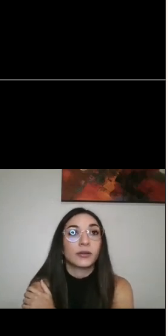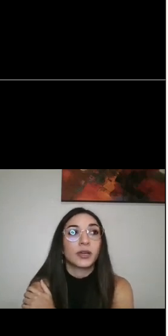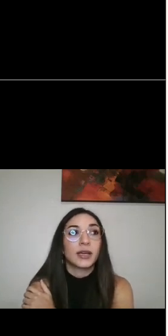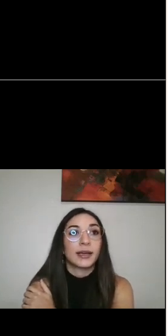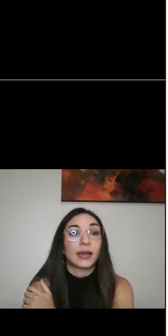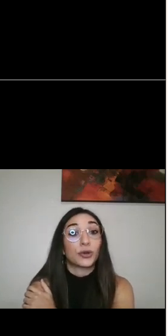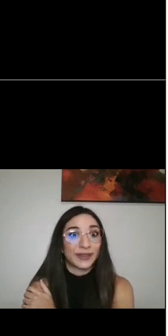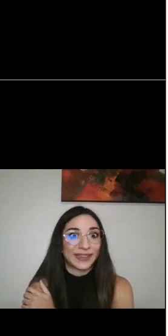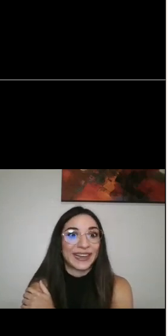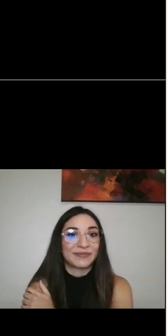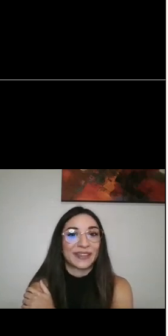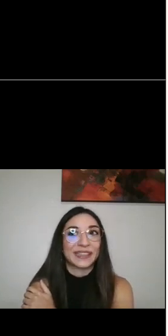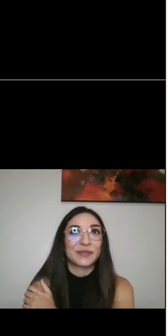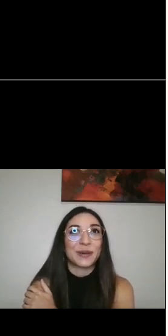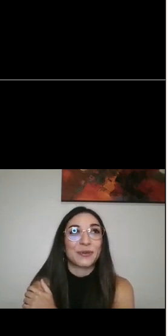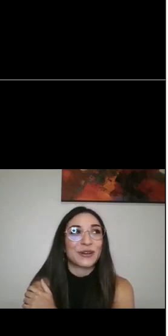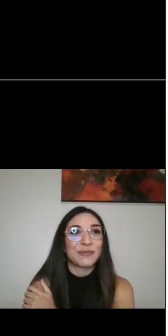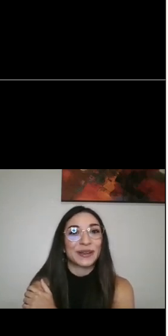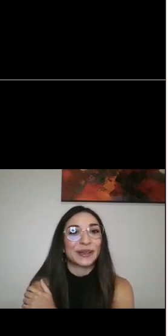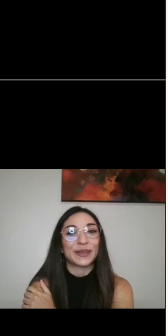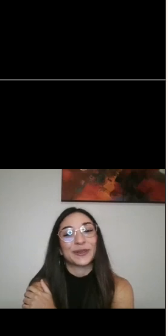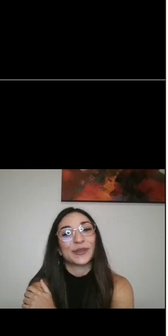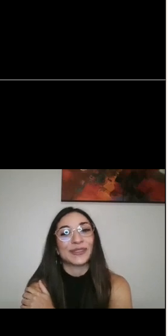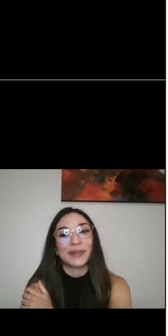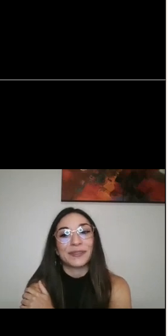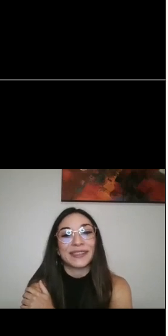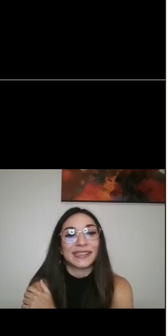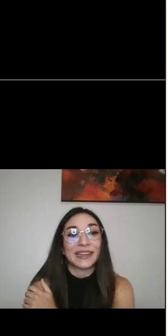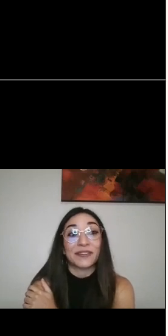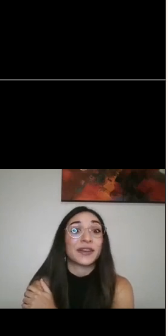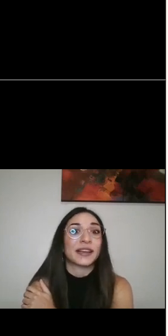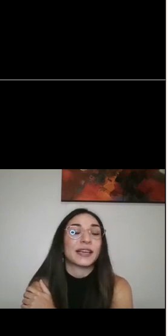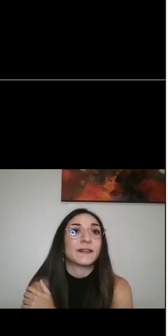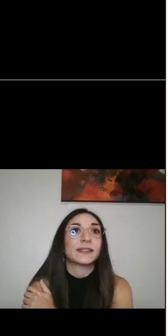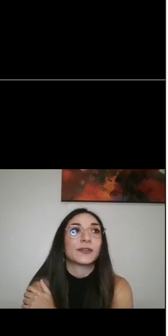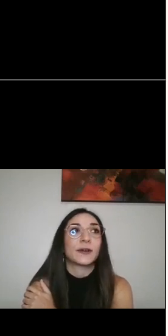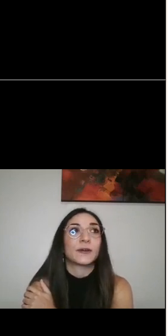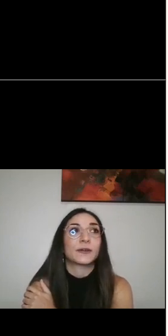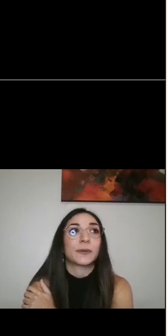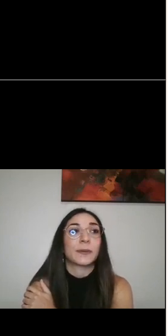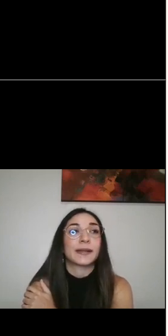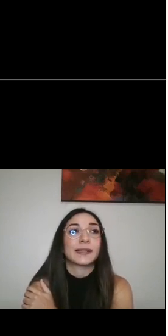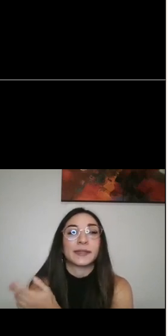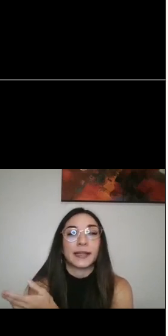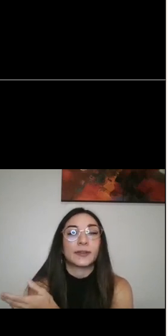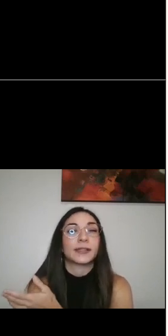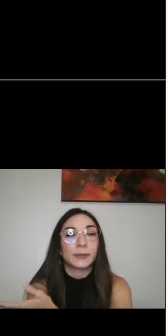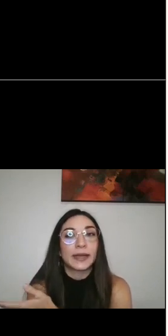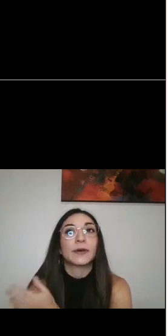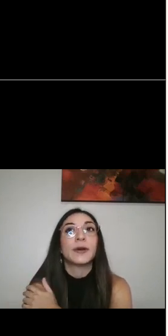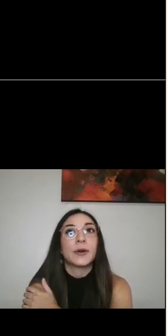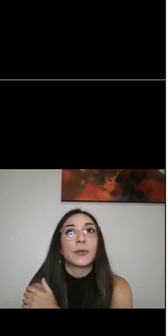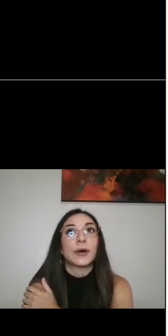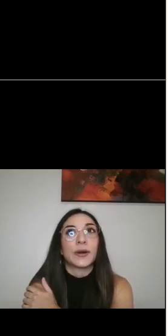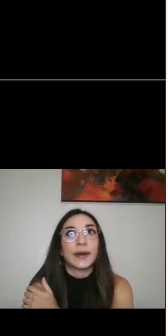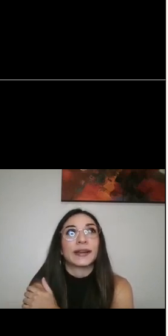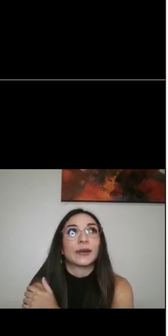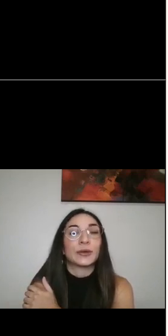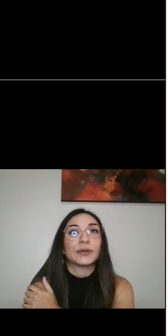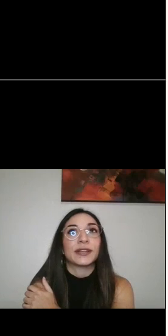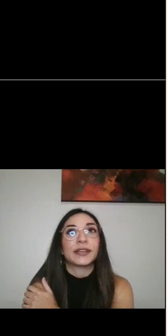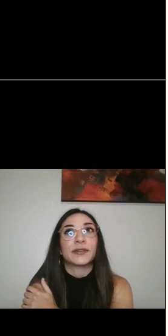alterado la audiometría, que esa es como la prueba madre que todos conocemos y esa es la que prefieren. Y a veces yo le digo a los papás y me siento y les explico, bueno, a